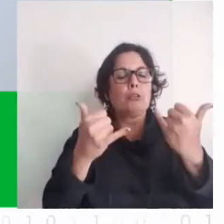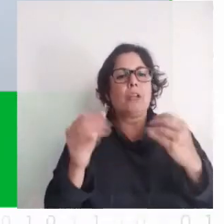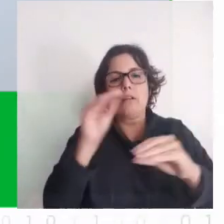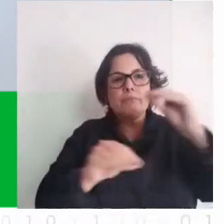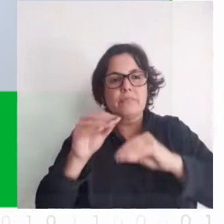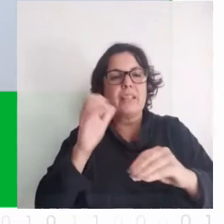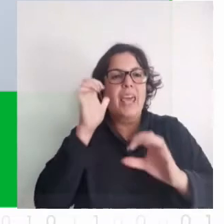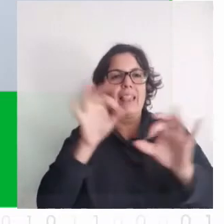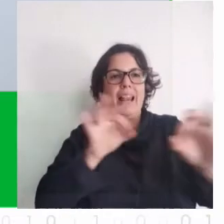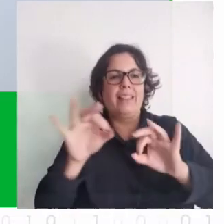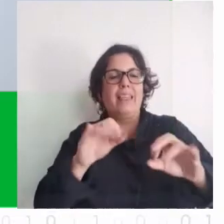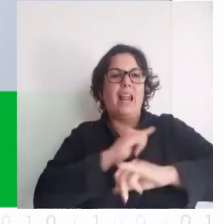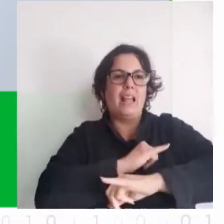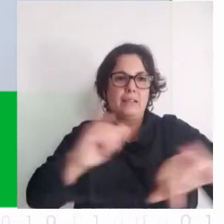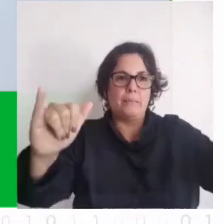lanzamiento.